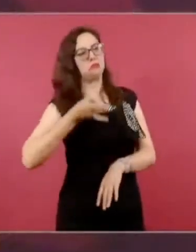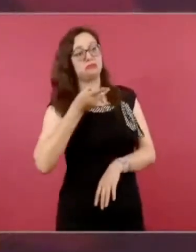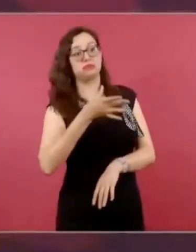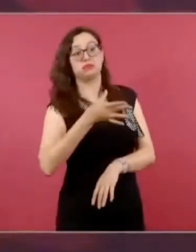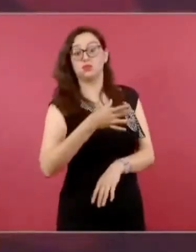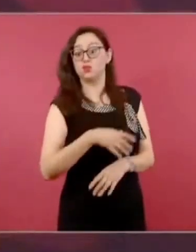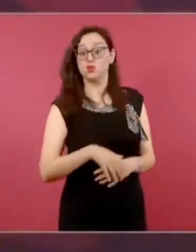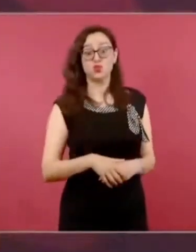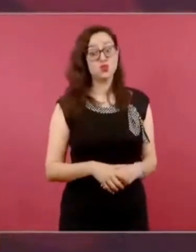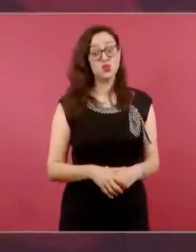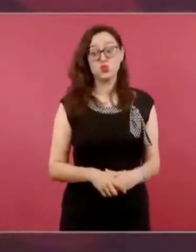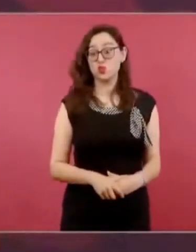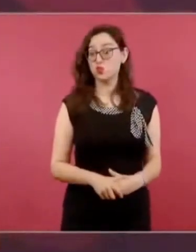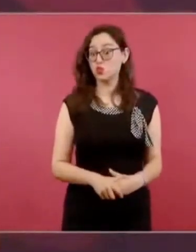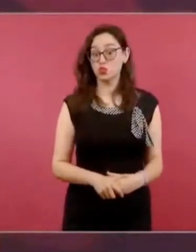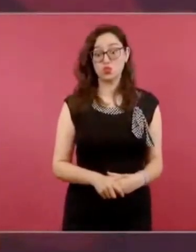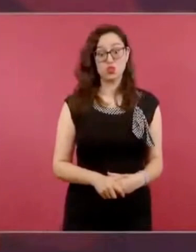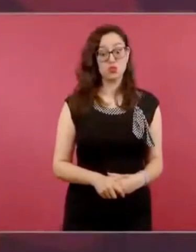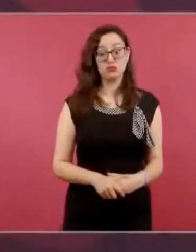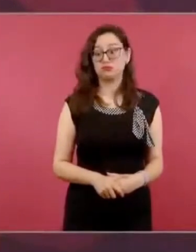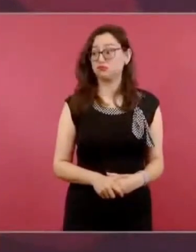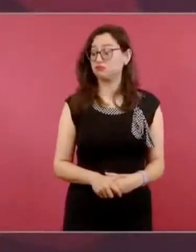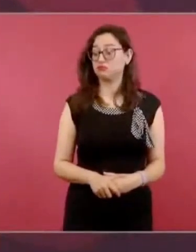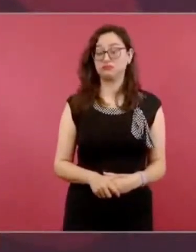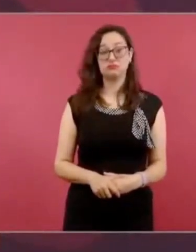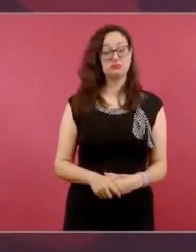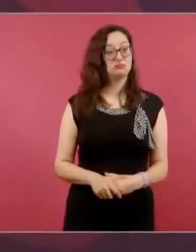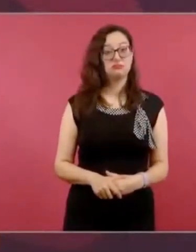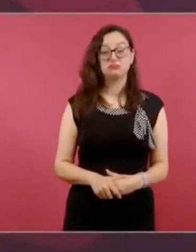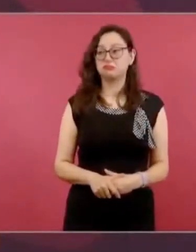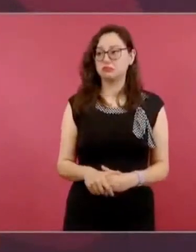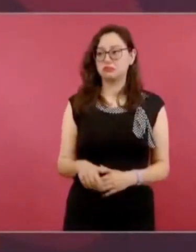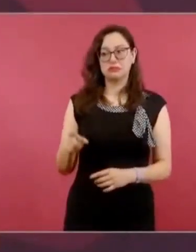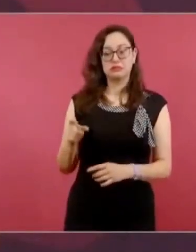porque él creía